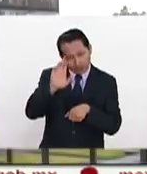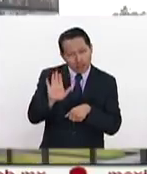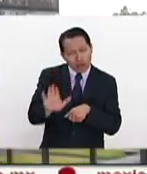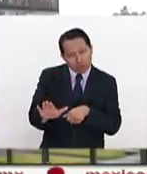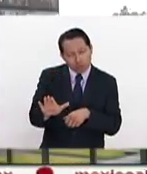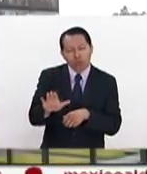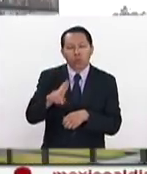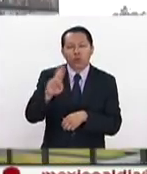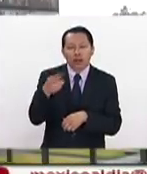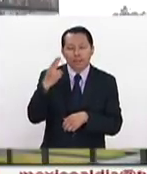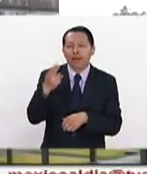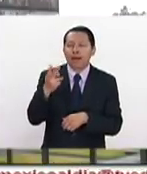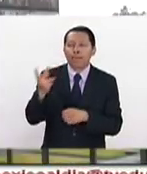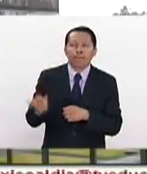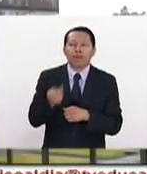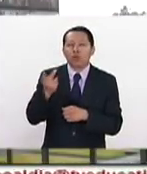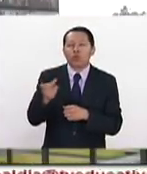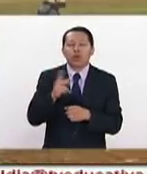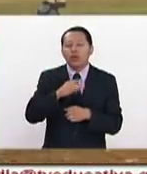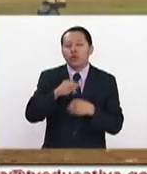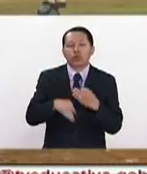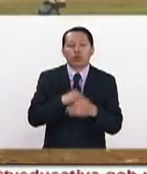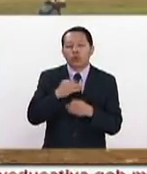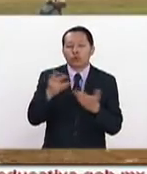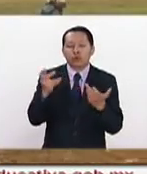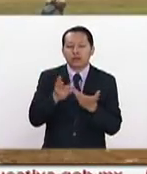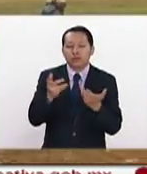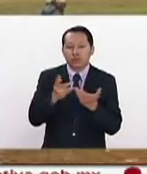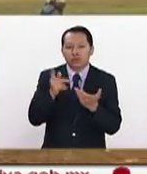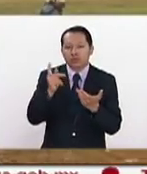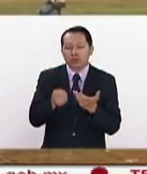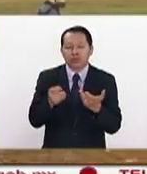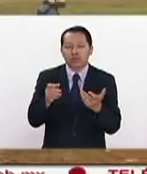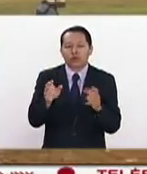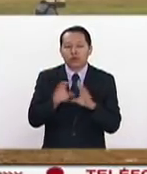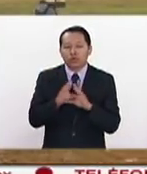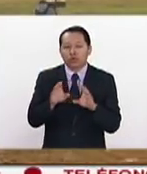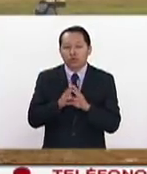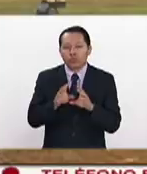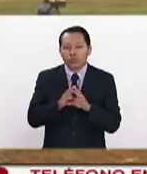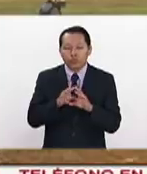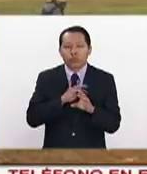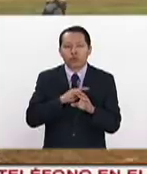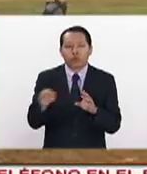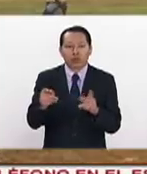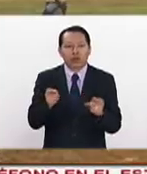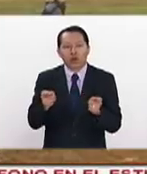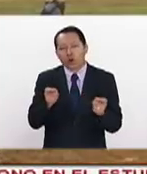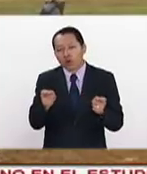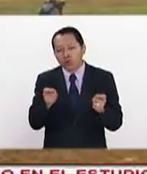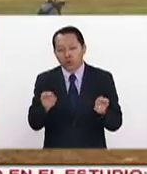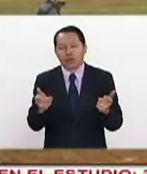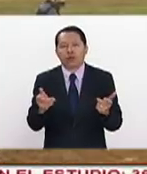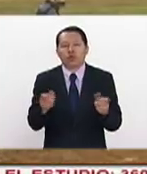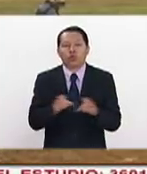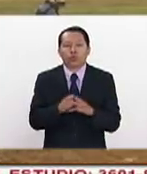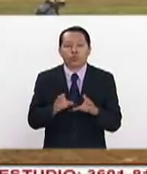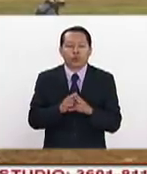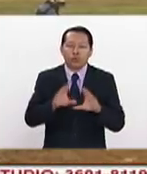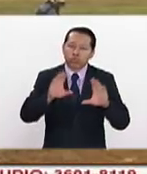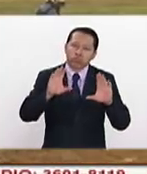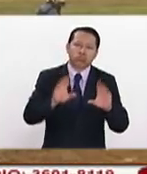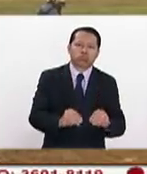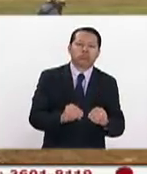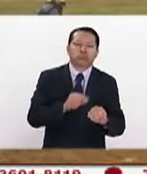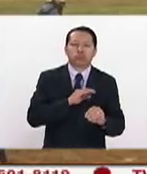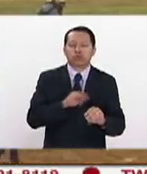UNAM. La pregunta que todos nos hacemos, Javier, ¿y cómo controlar, cómo aplacar el